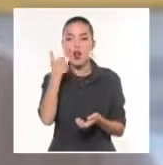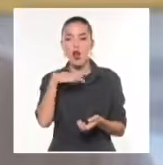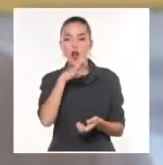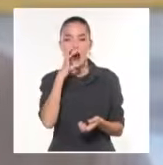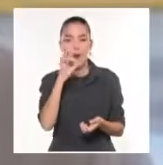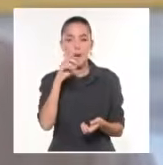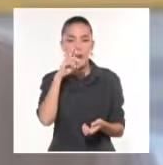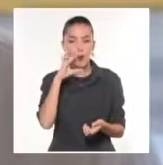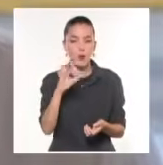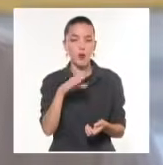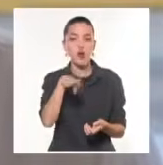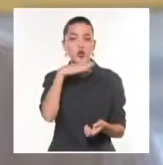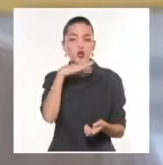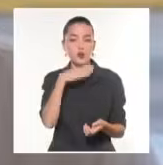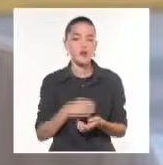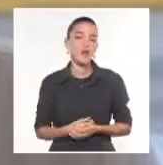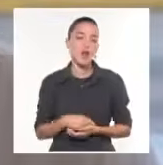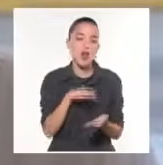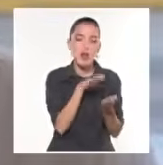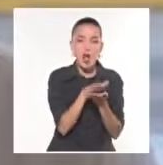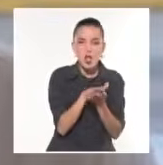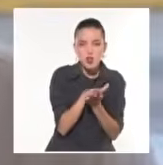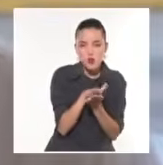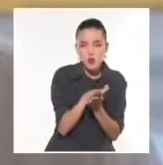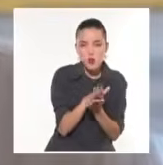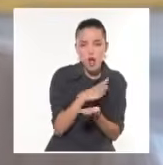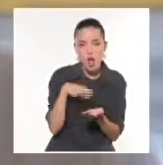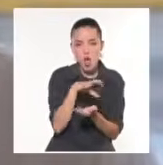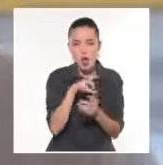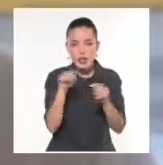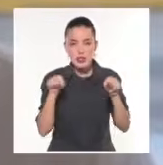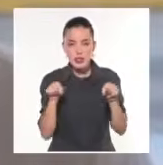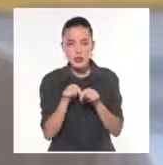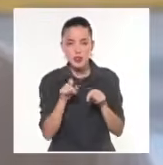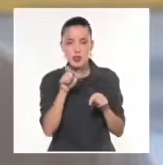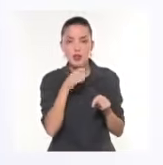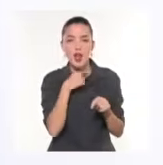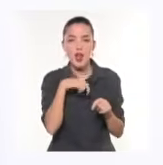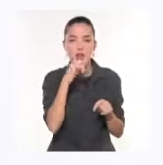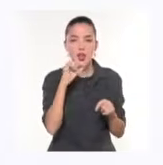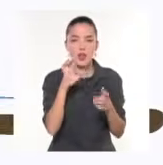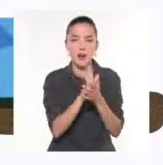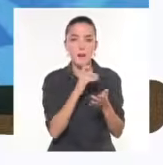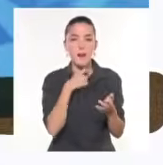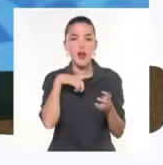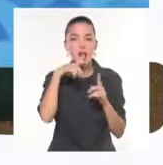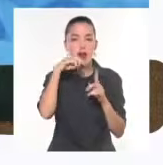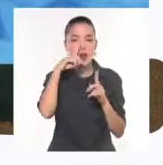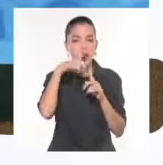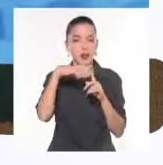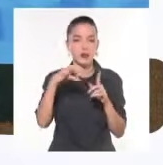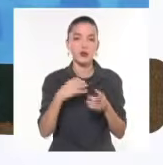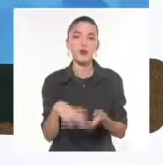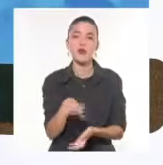que se acumula en los sedimentos, especialmente de zonas vegetadas de los océanos, de los mares. Para eso estamos hablando